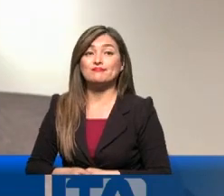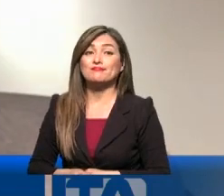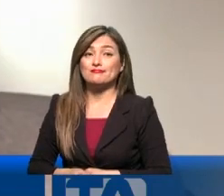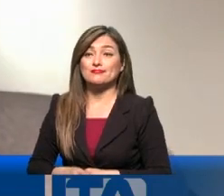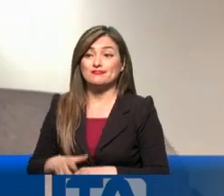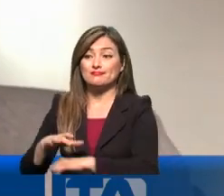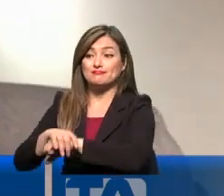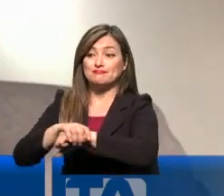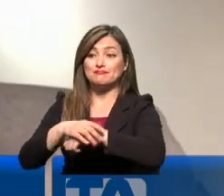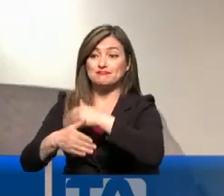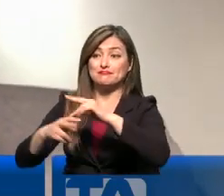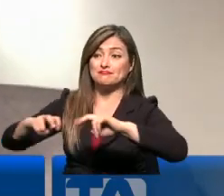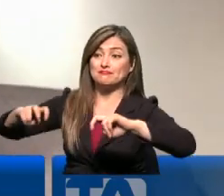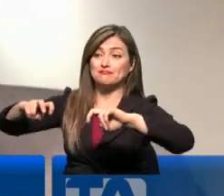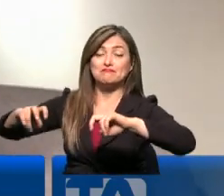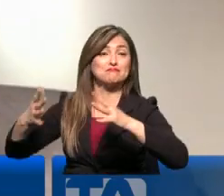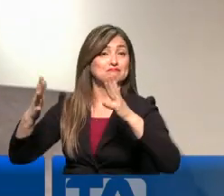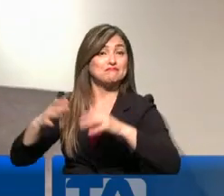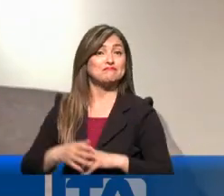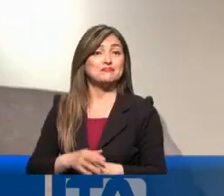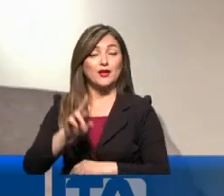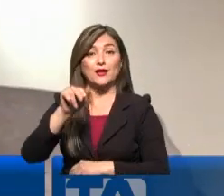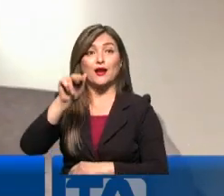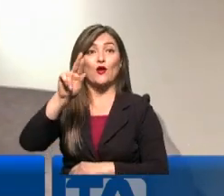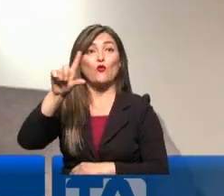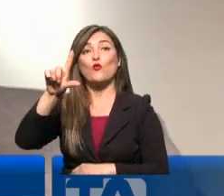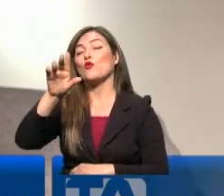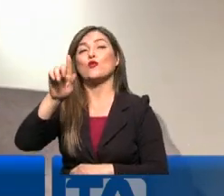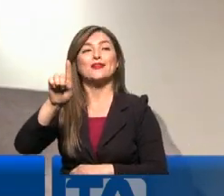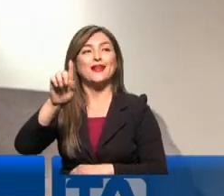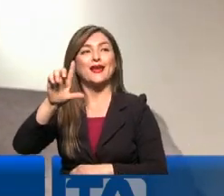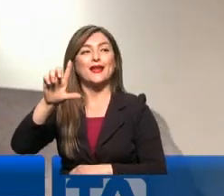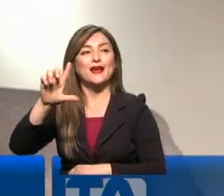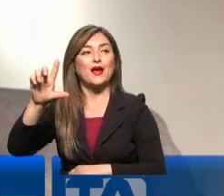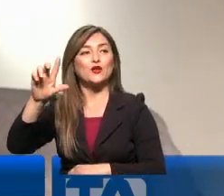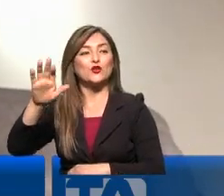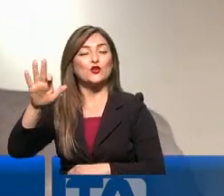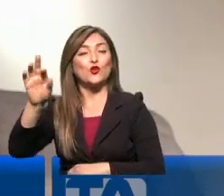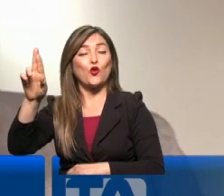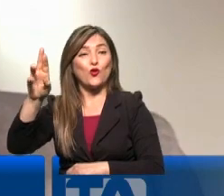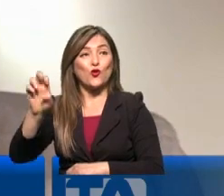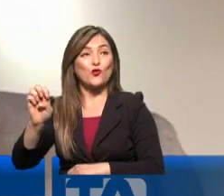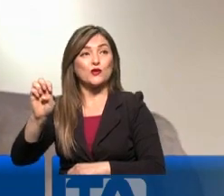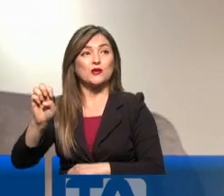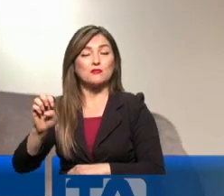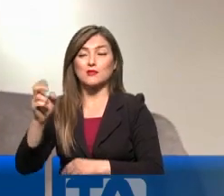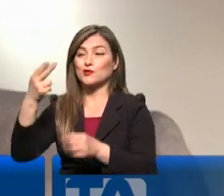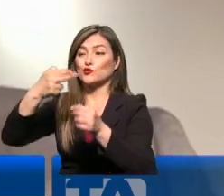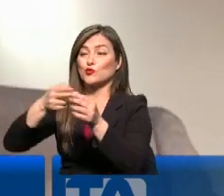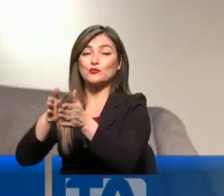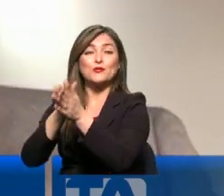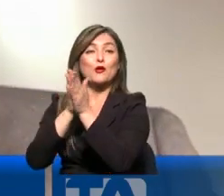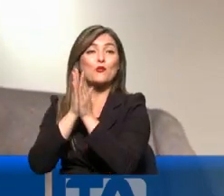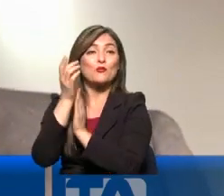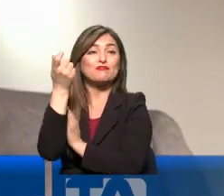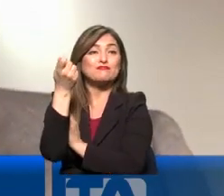está procesado. Raúl de la Torre participó pidiendo dinero a nombre